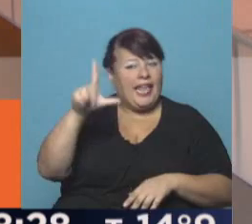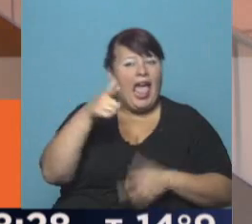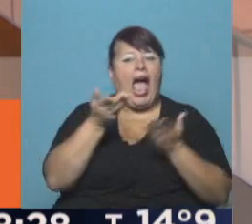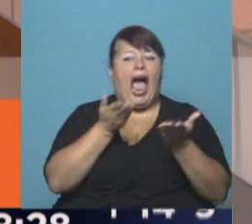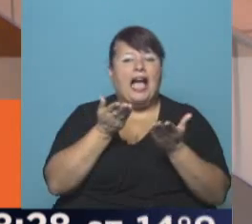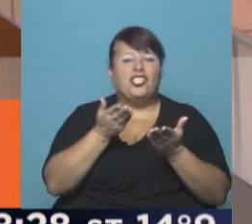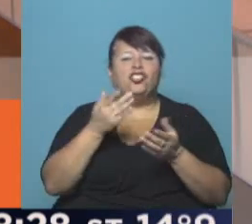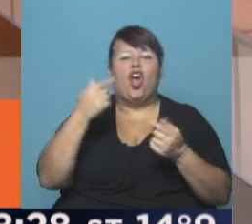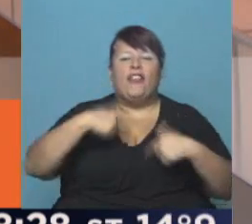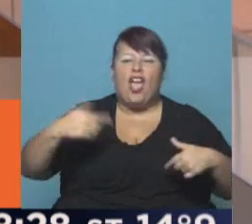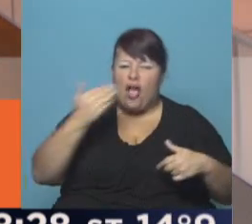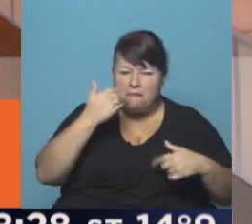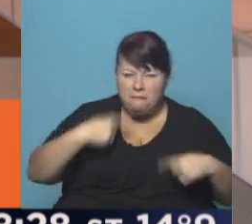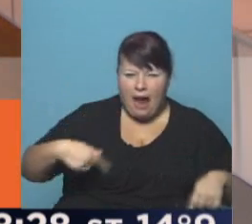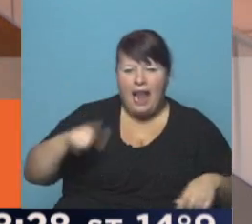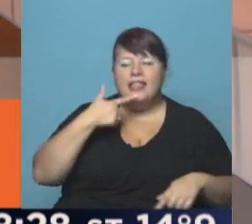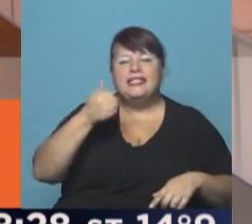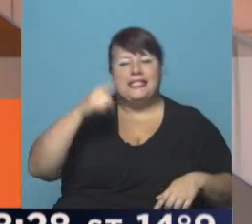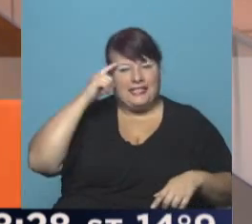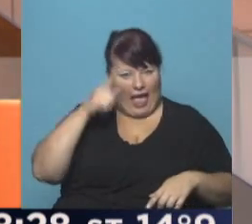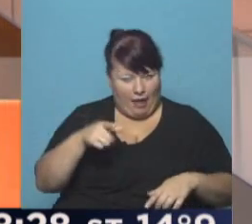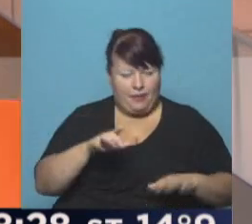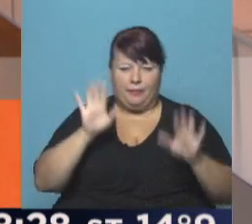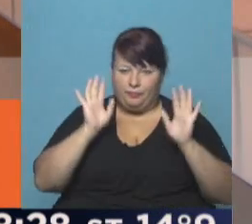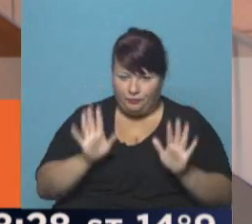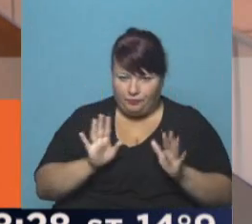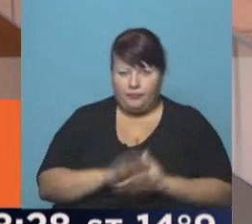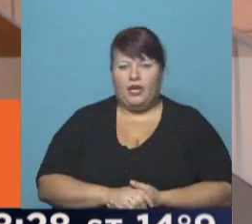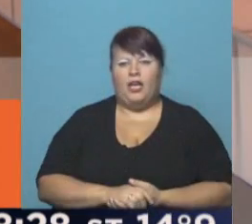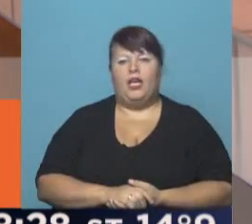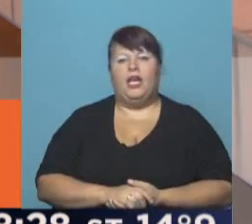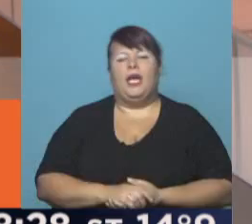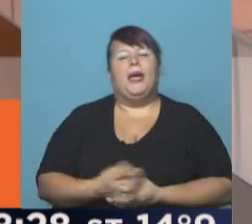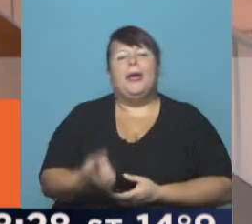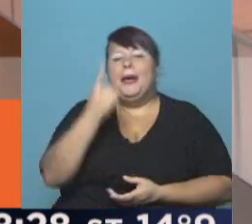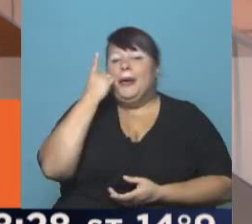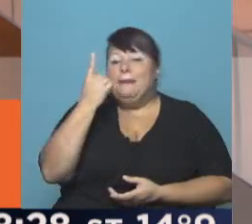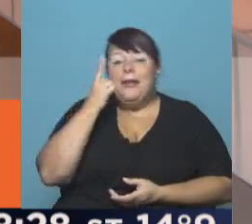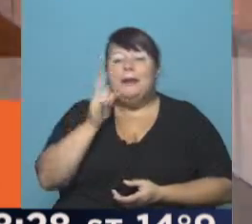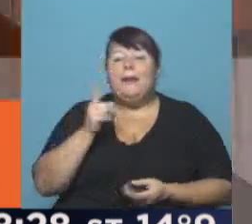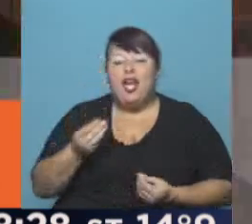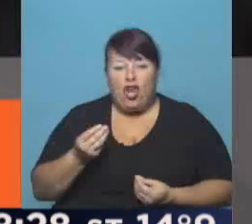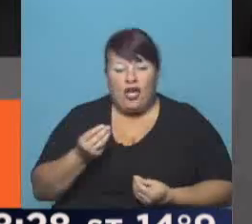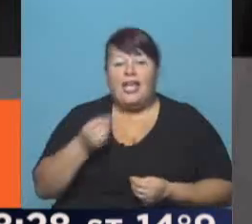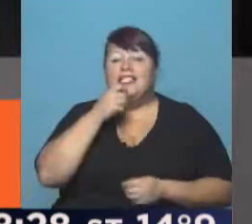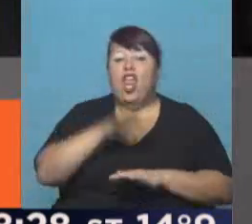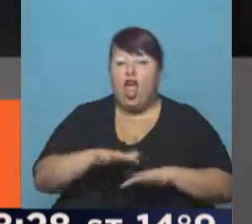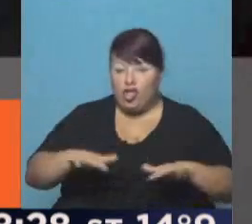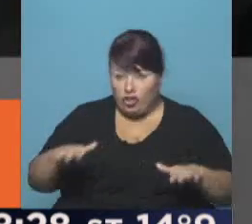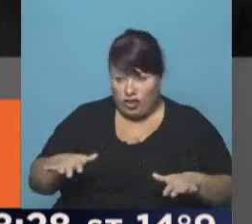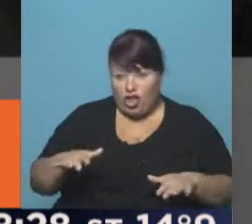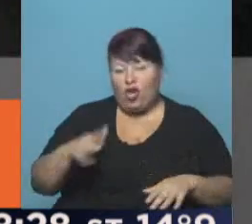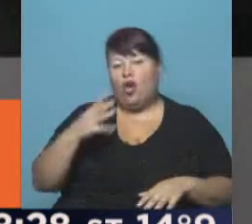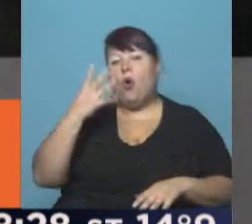asesor toxicológico del SAME. A ver, el primer peligro es que un niño